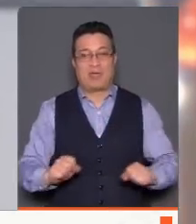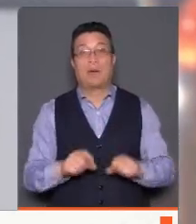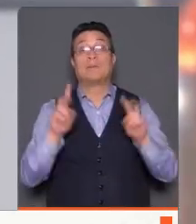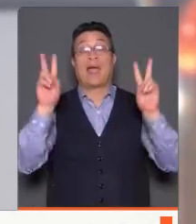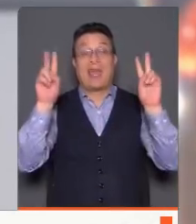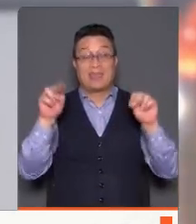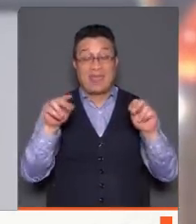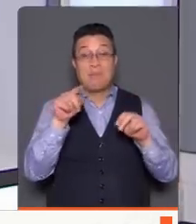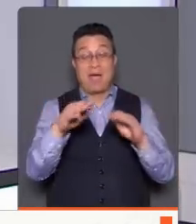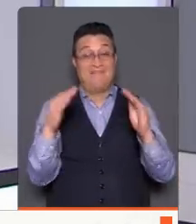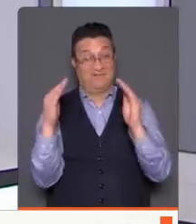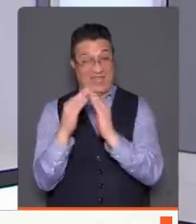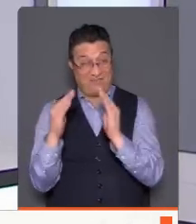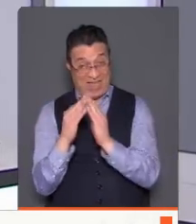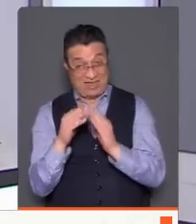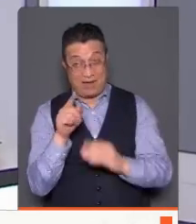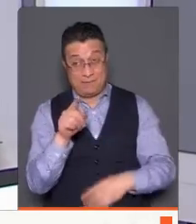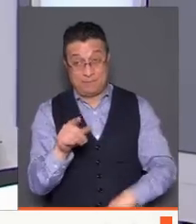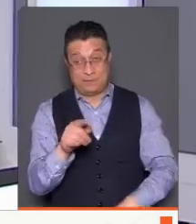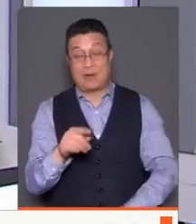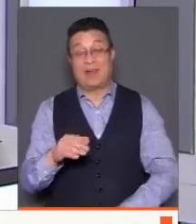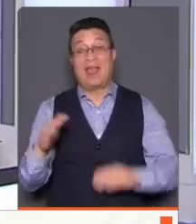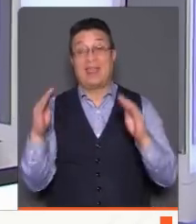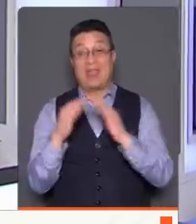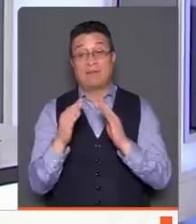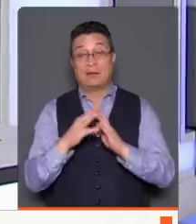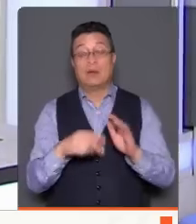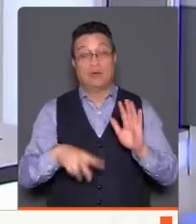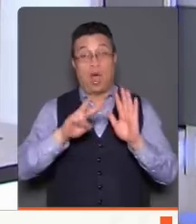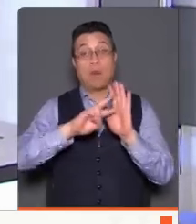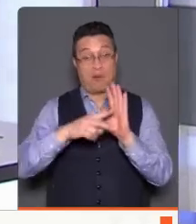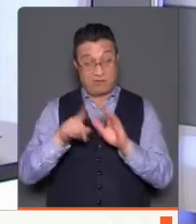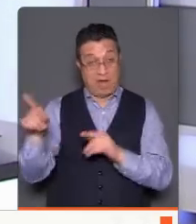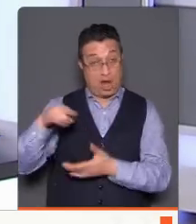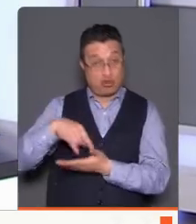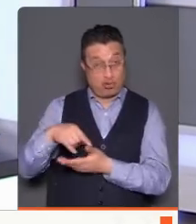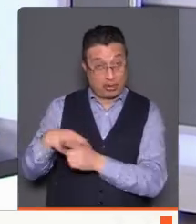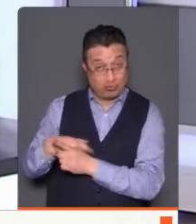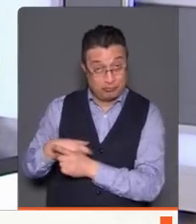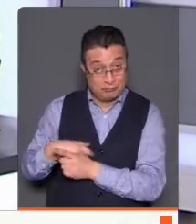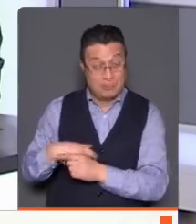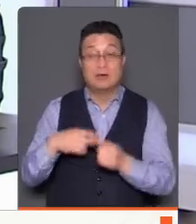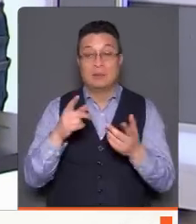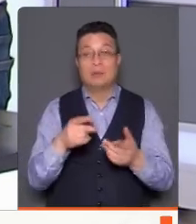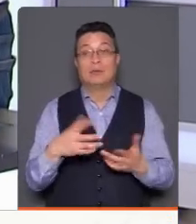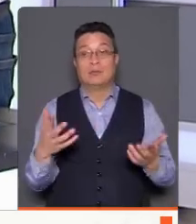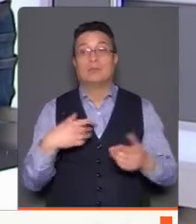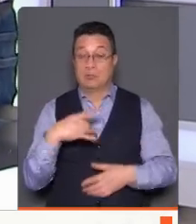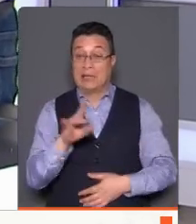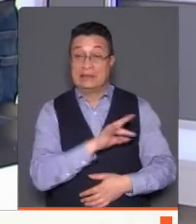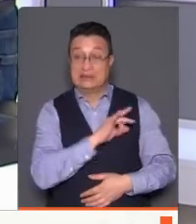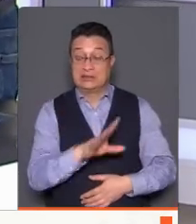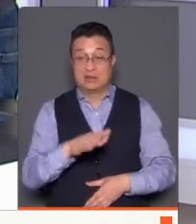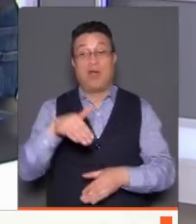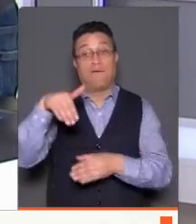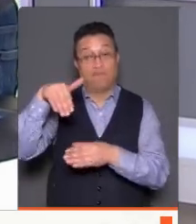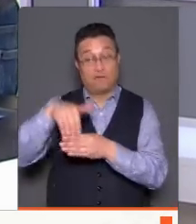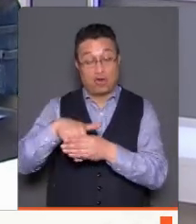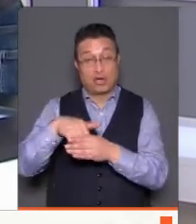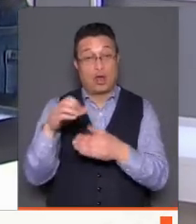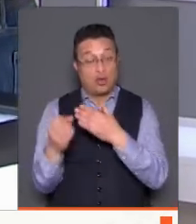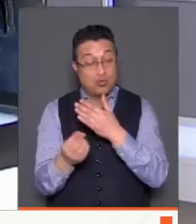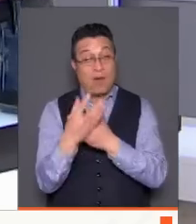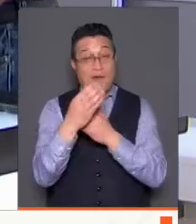famosa vivienda, es un avance... Y que la modifique el Congreso. Espérame, es un avance... Porque los chilenos votaron una nueva